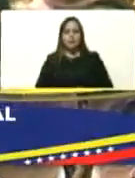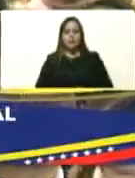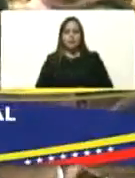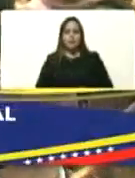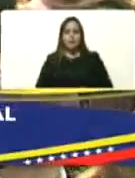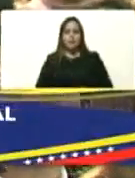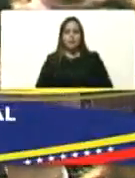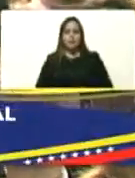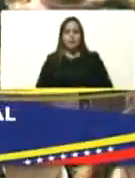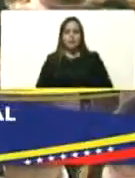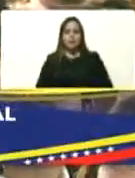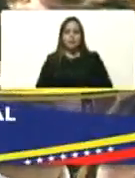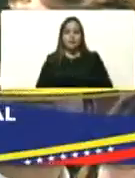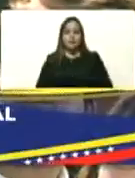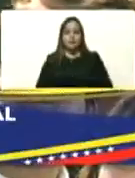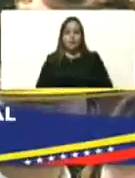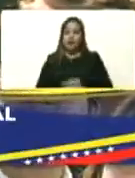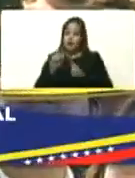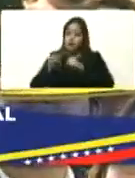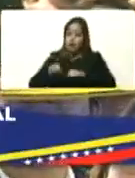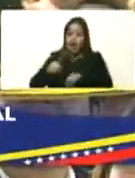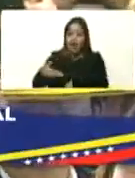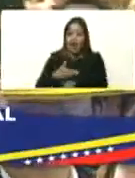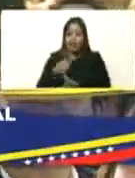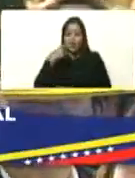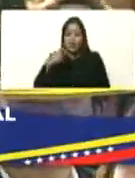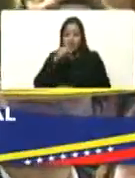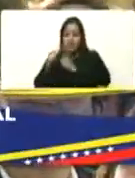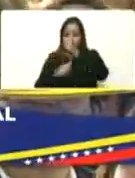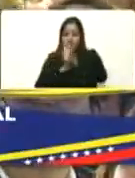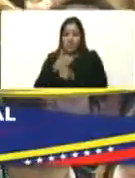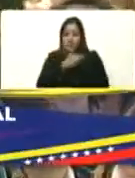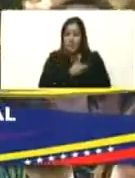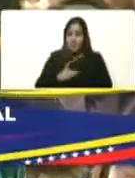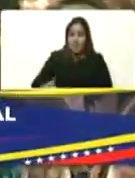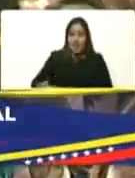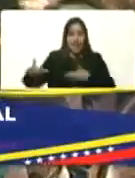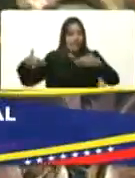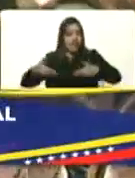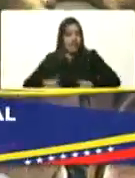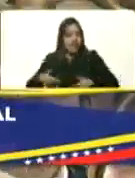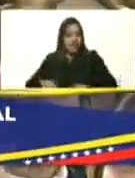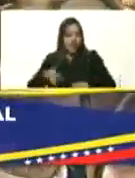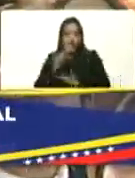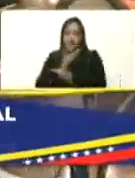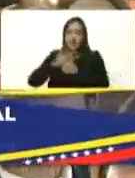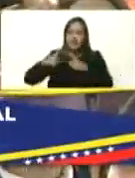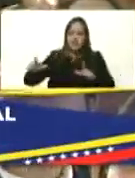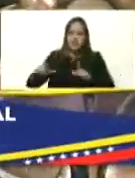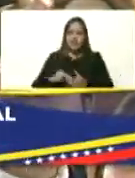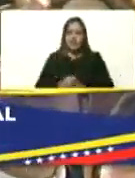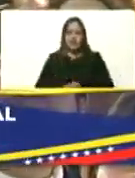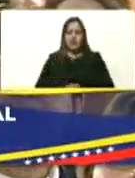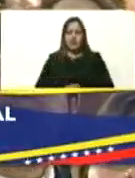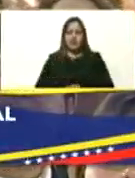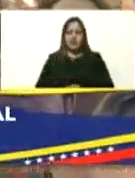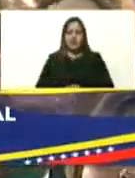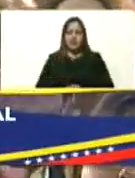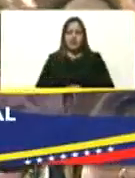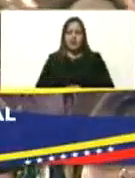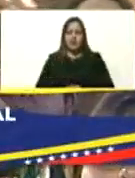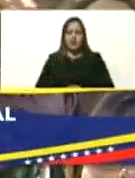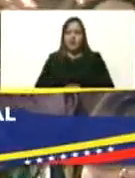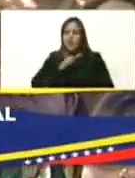Y en efecto, tal como dice nuestra vicepresidenta, la lucha por la liberación del